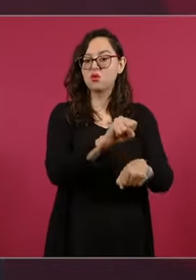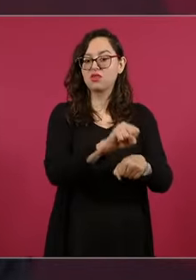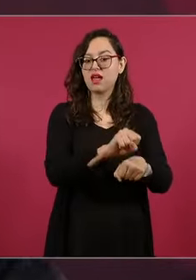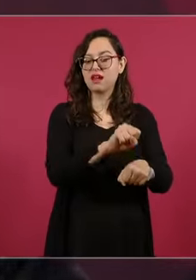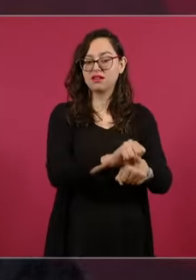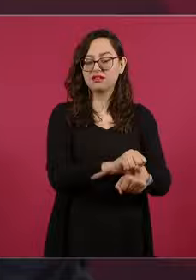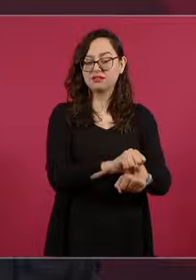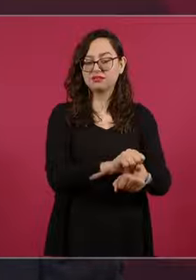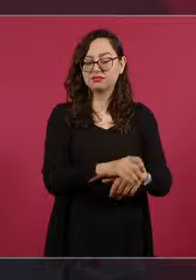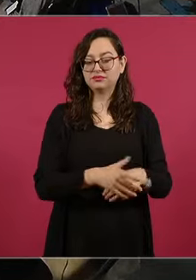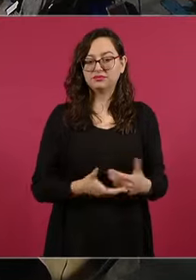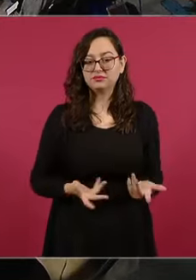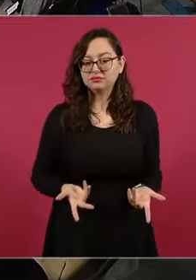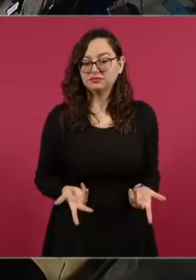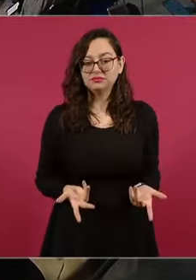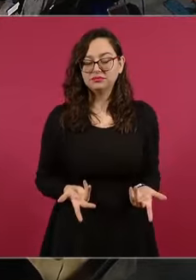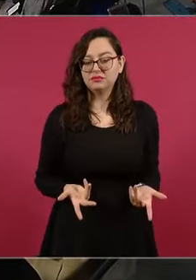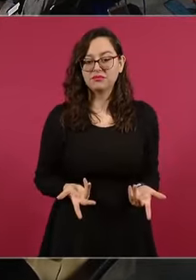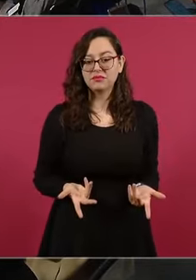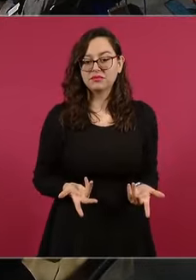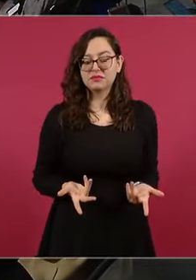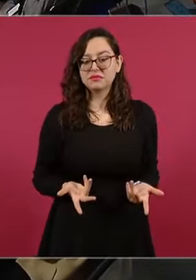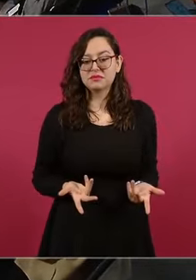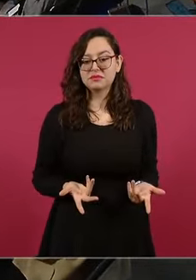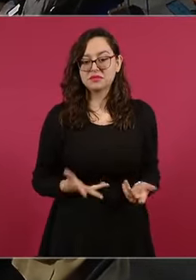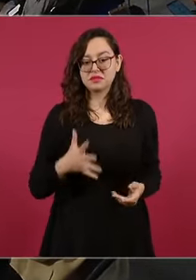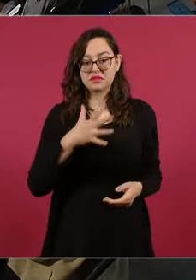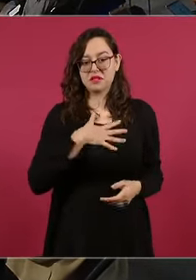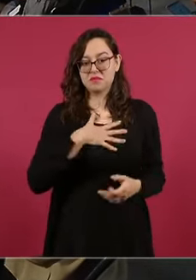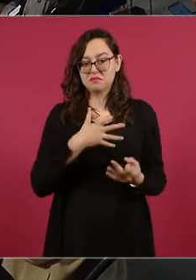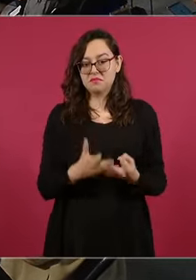Los caminos de mi tierra